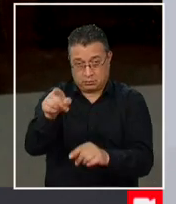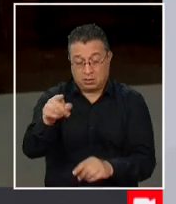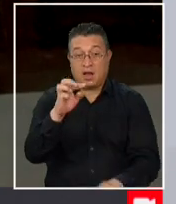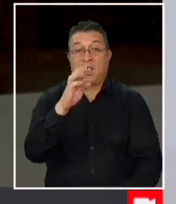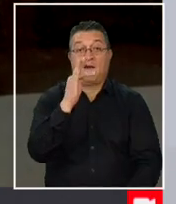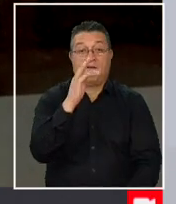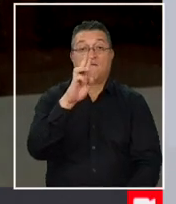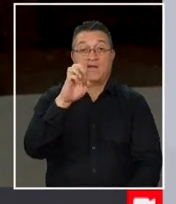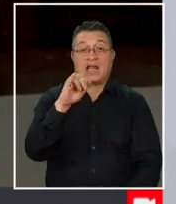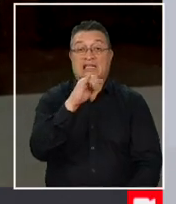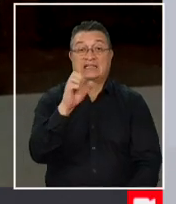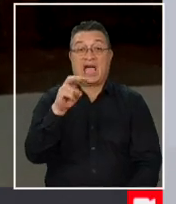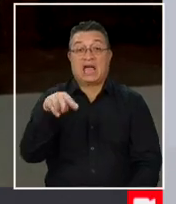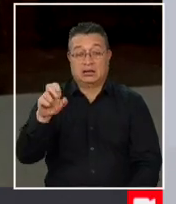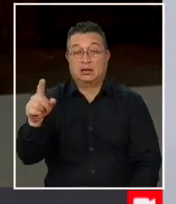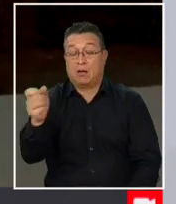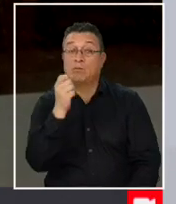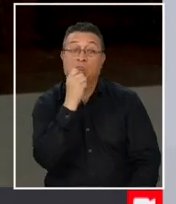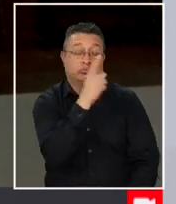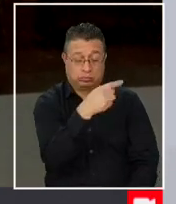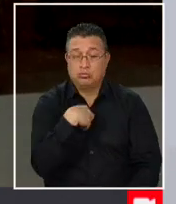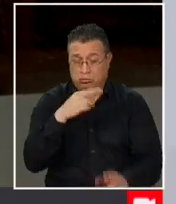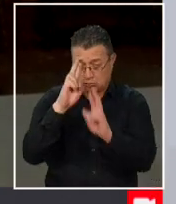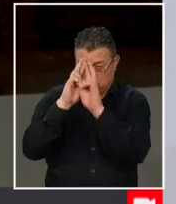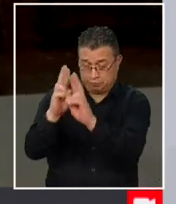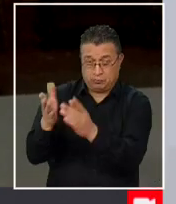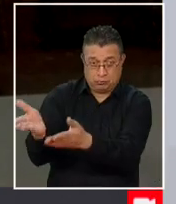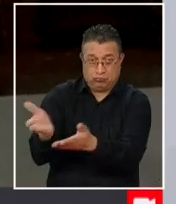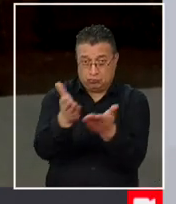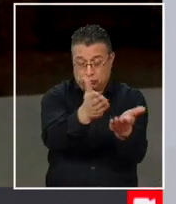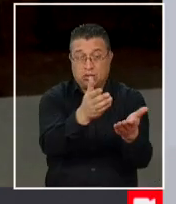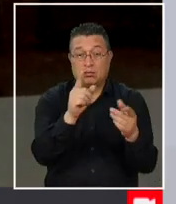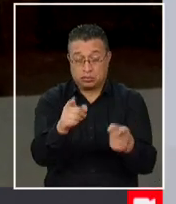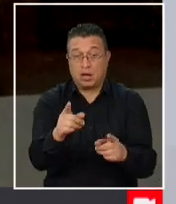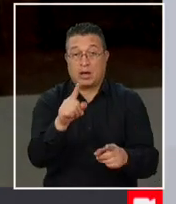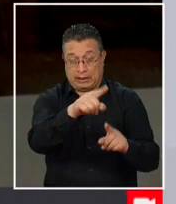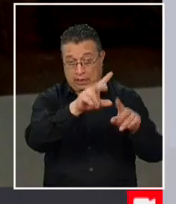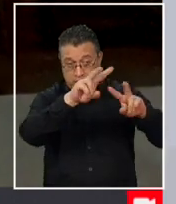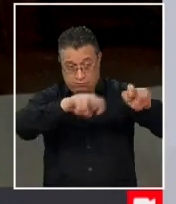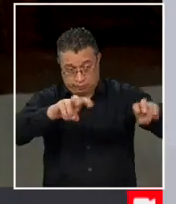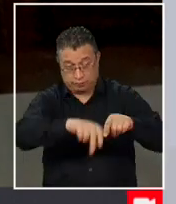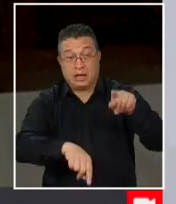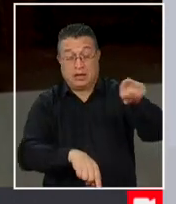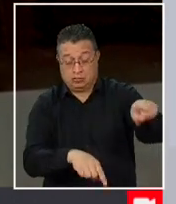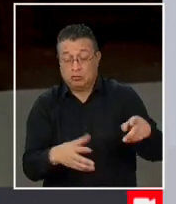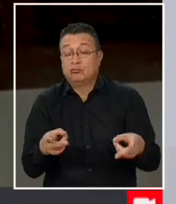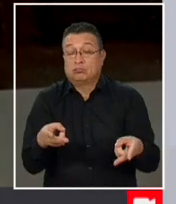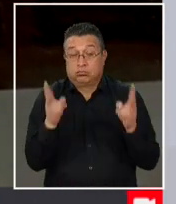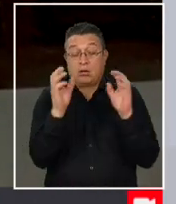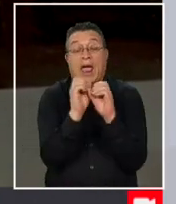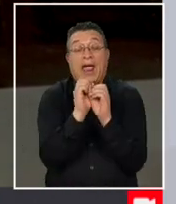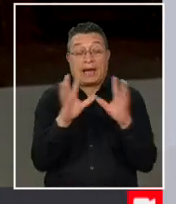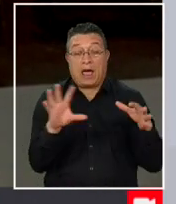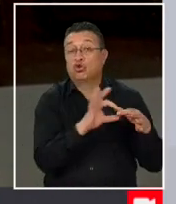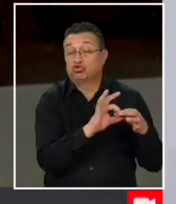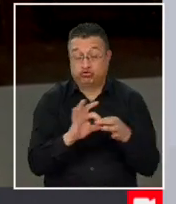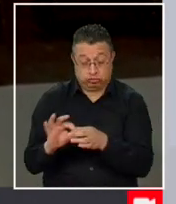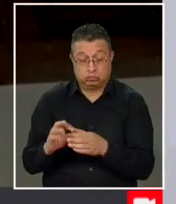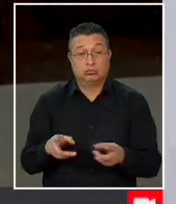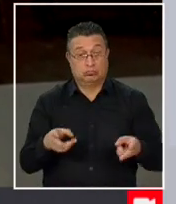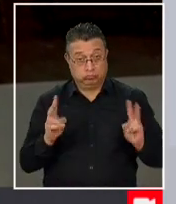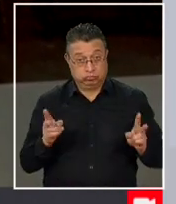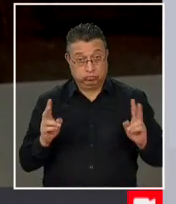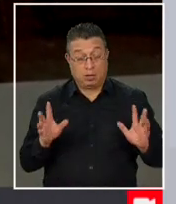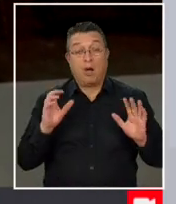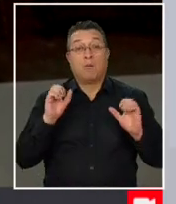Pablo Franzani de acudir a los tribunales de justicia para que estos sean quien investigue y quien aclare estos hechos y